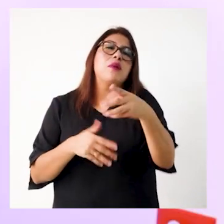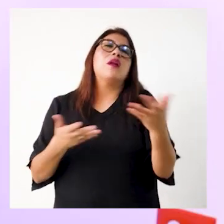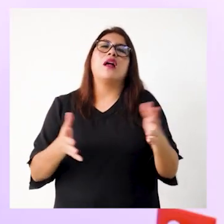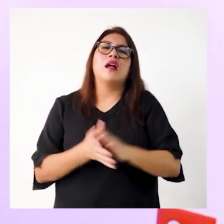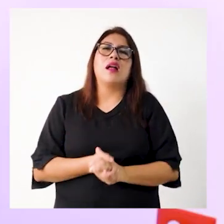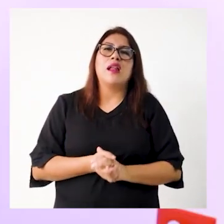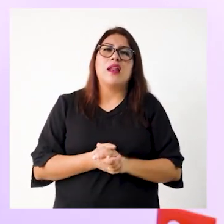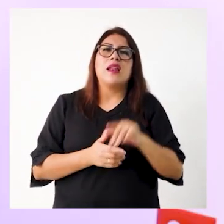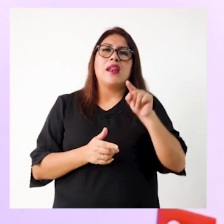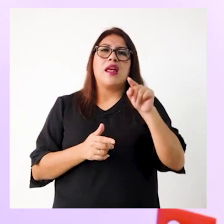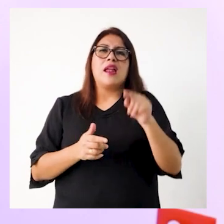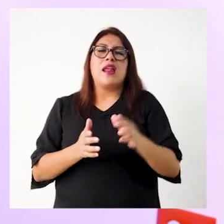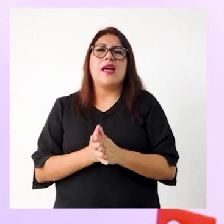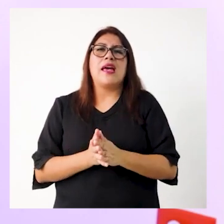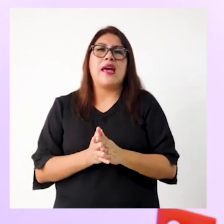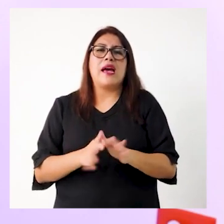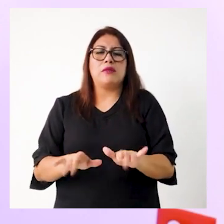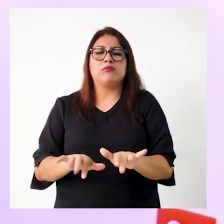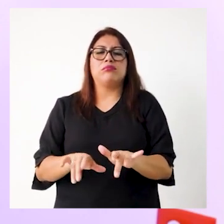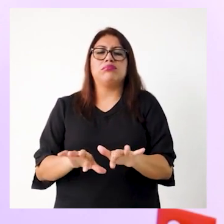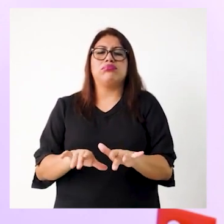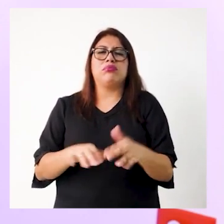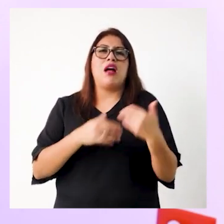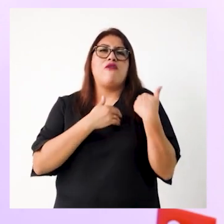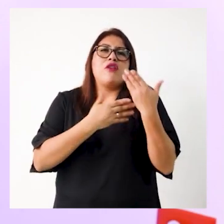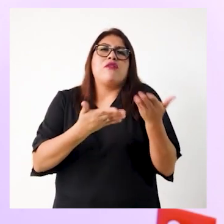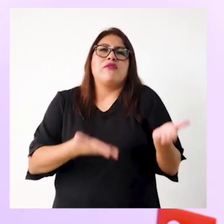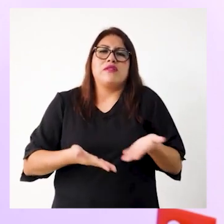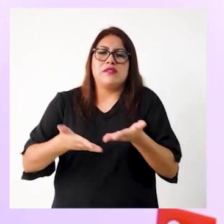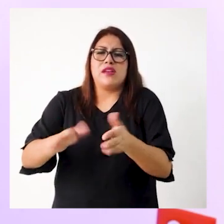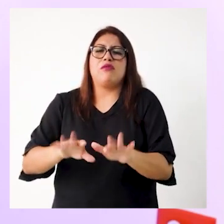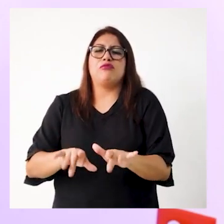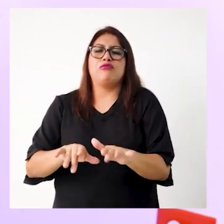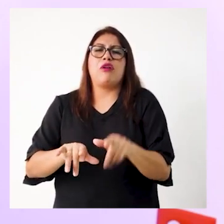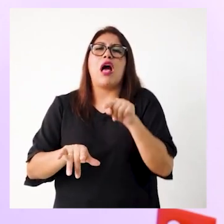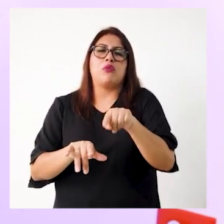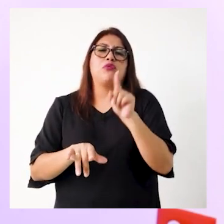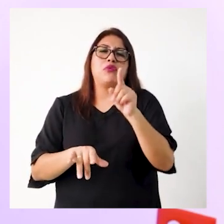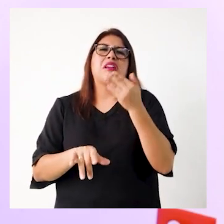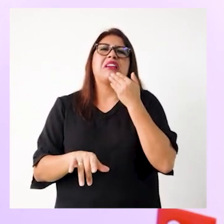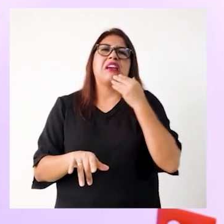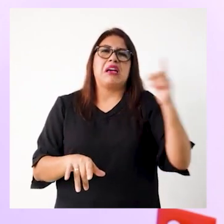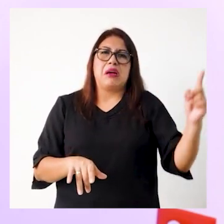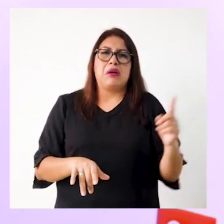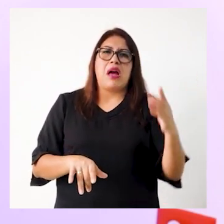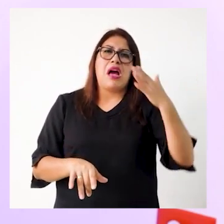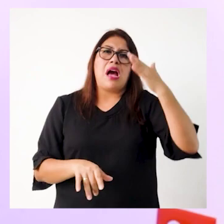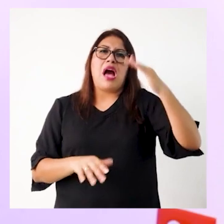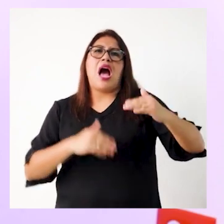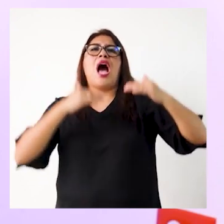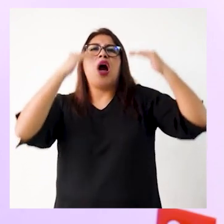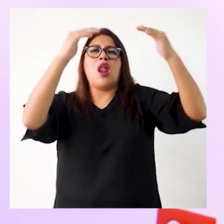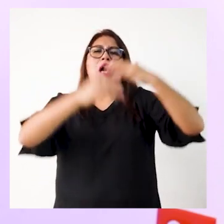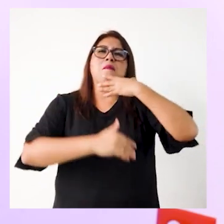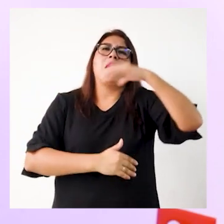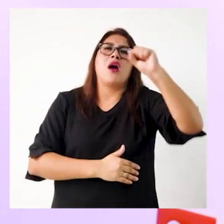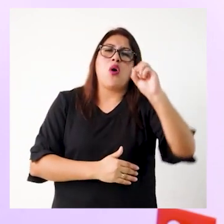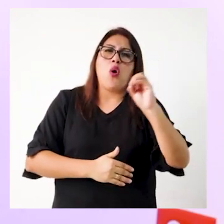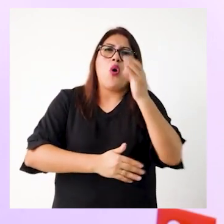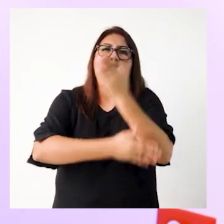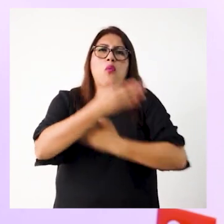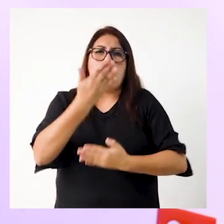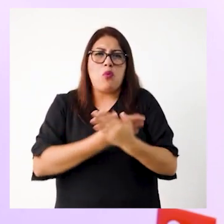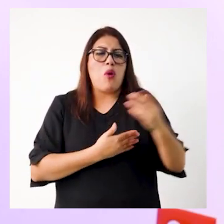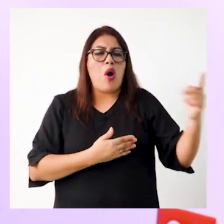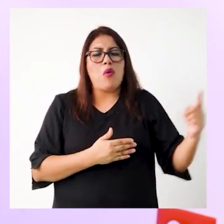en las cuales dice caja preferencial? ¿Y quién es el primero que se pone en la caja preferencial? ¿Un adulto mayor? ¿Una persona